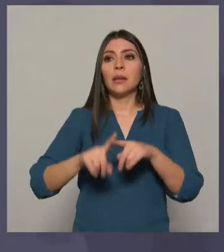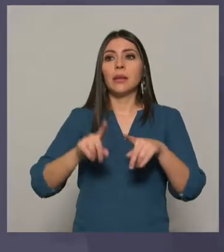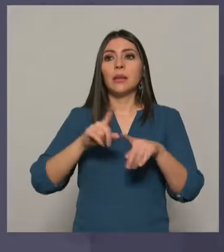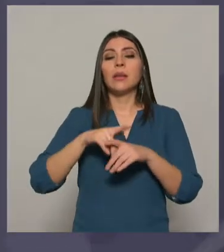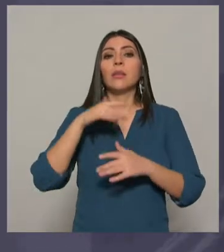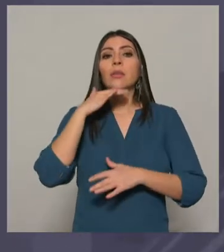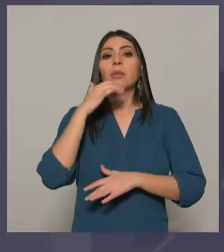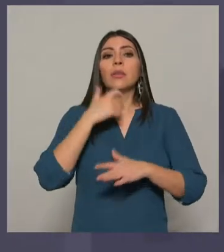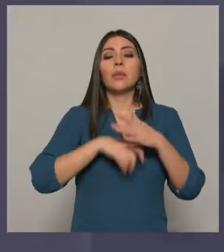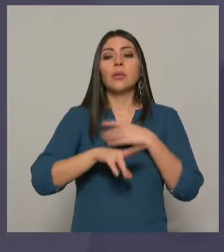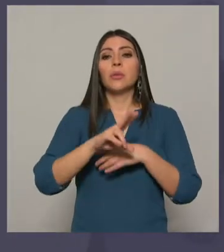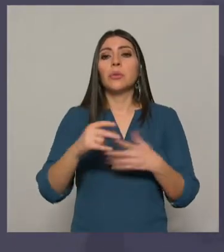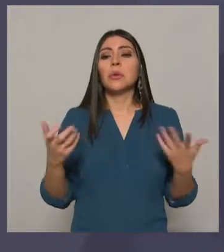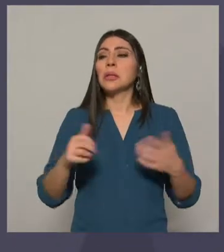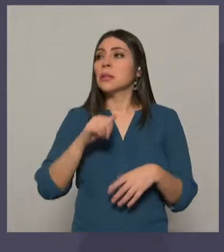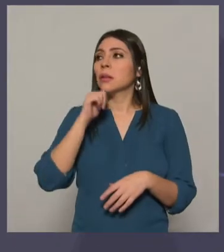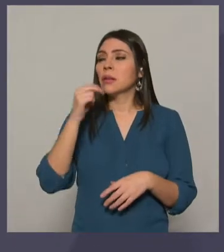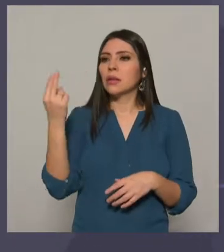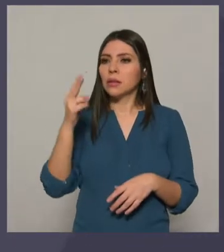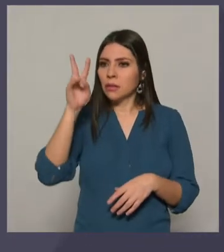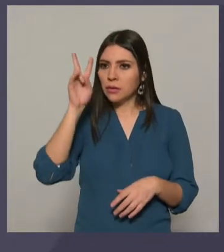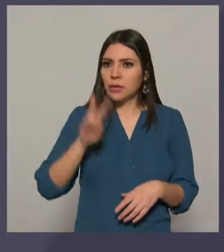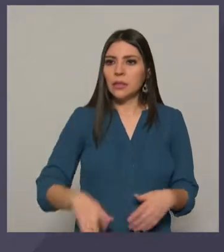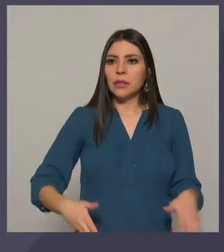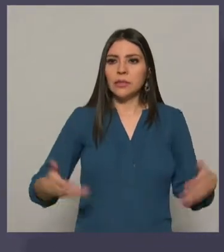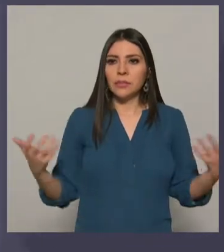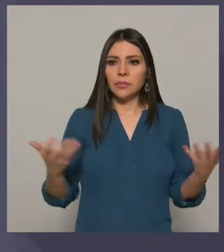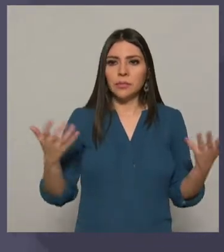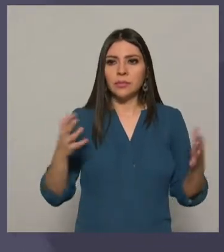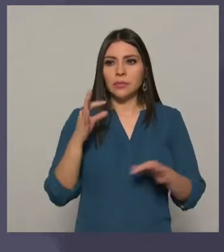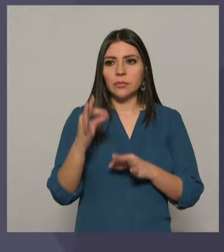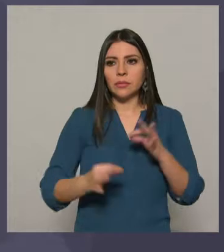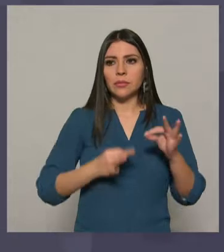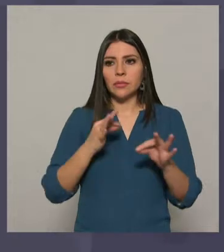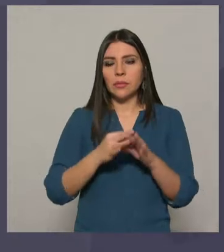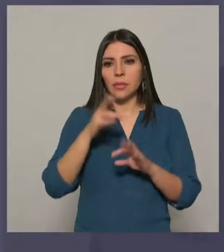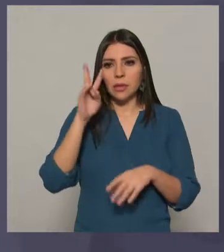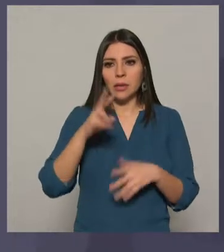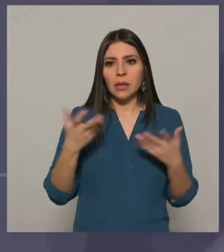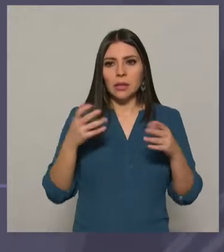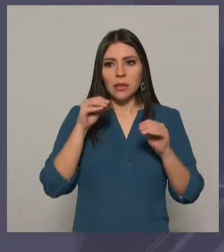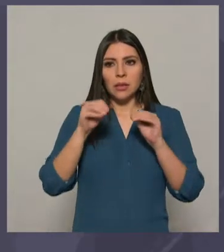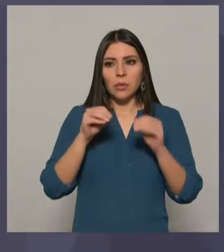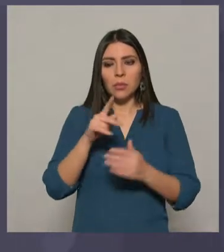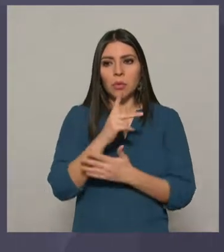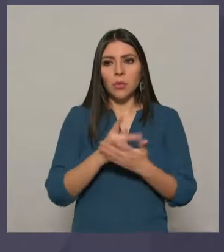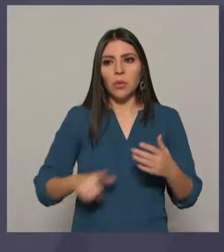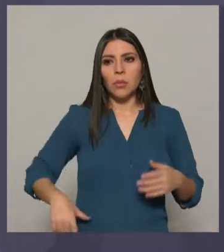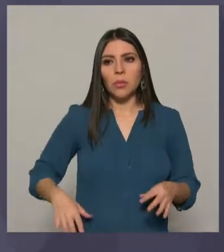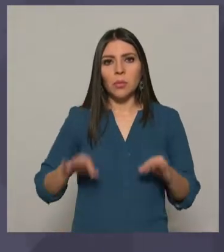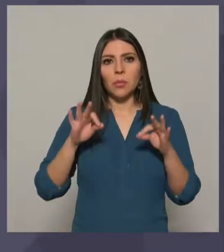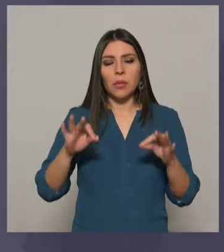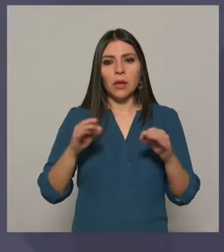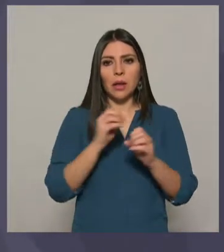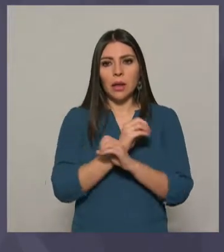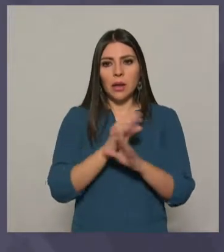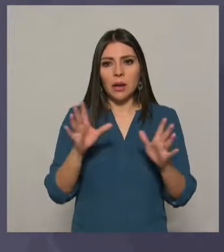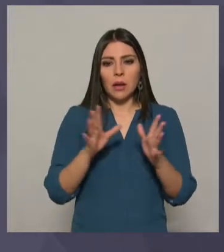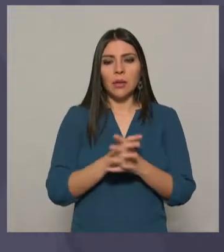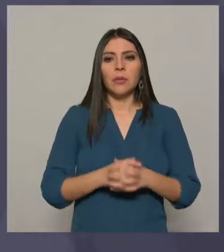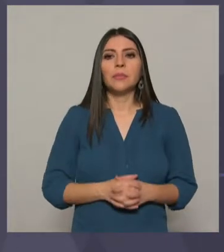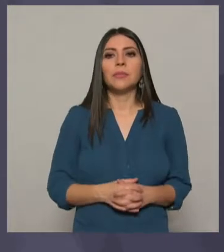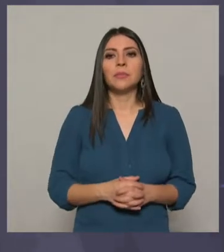impunidad sea frontal y se traduzca en acciones de gobierno ejemplares. Creemos que el esquema